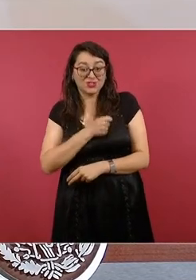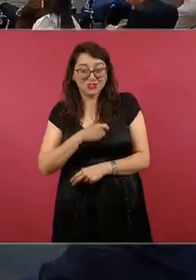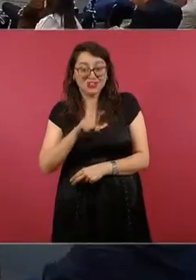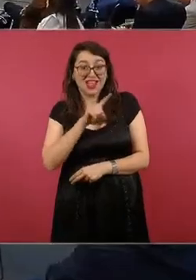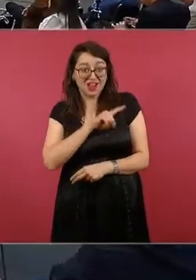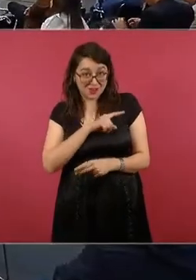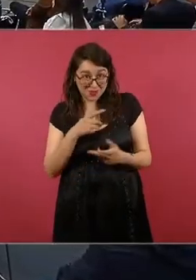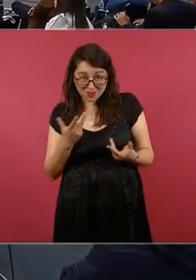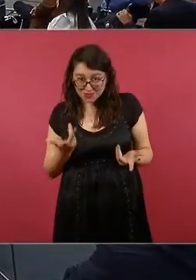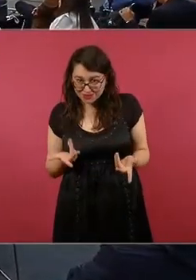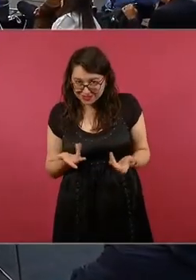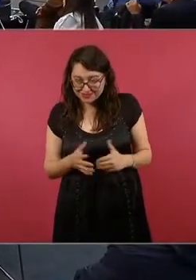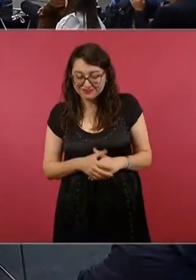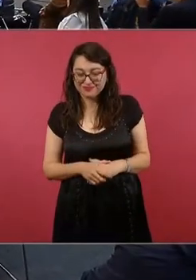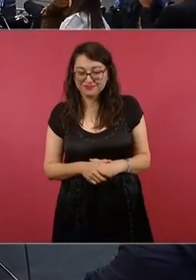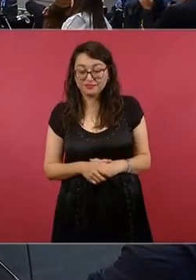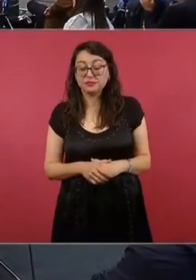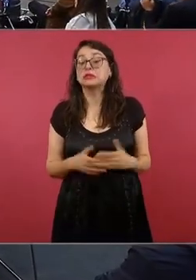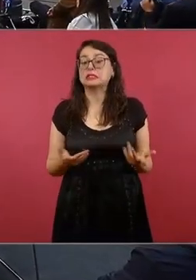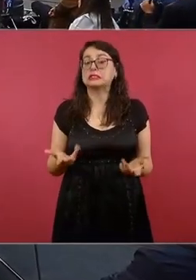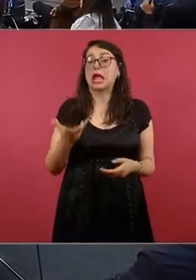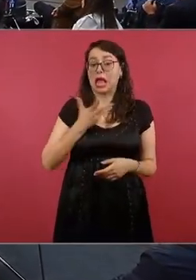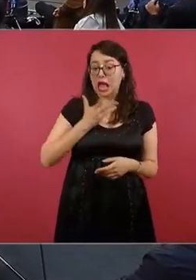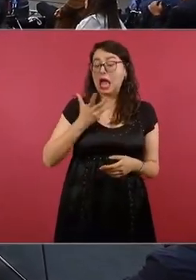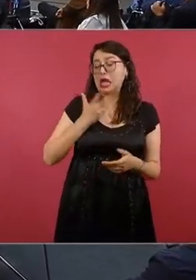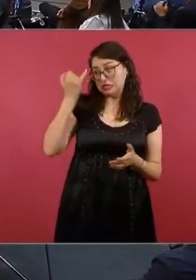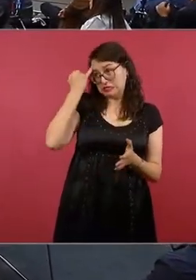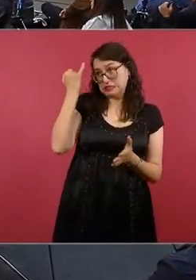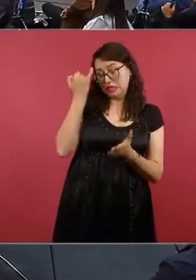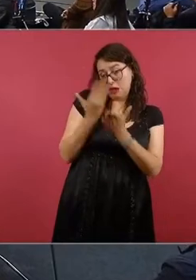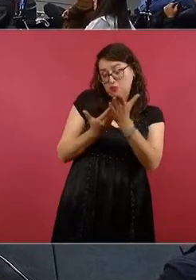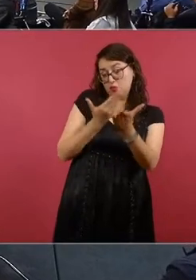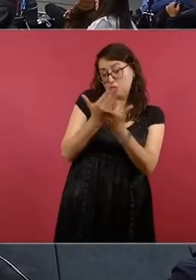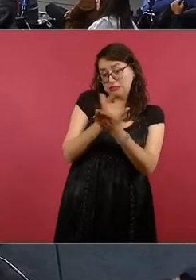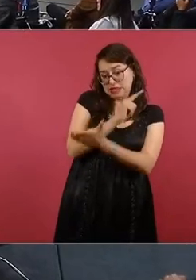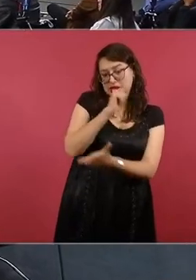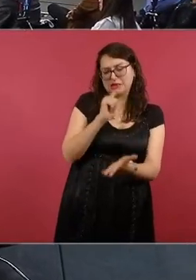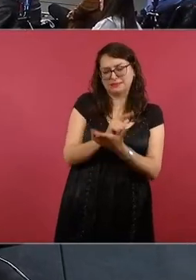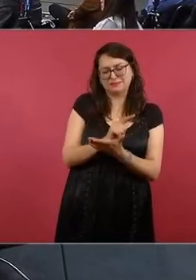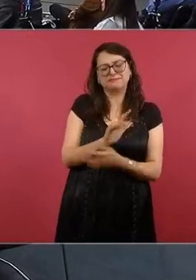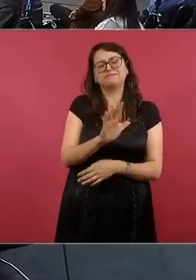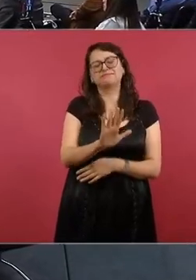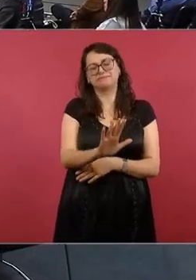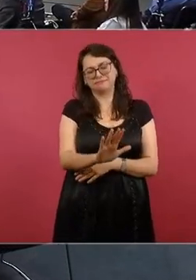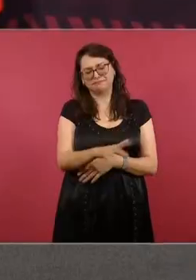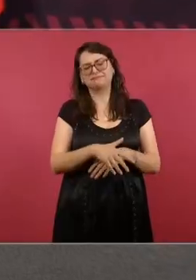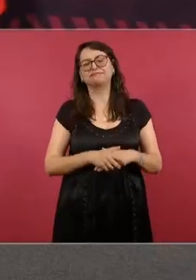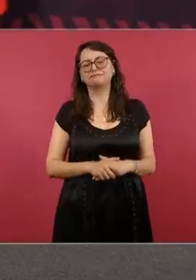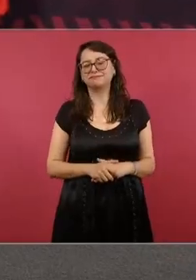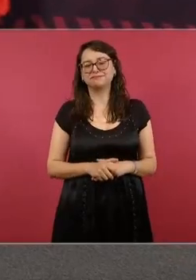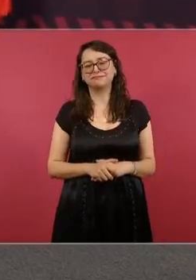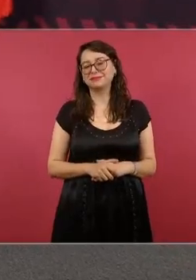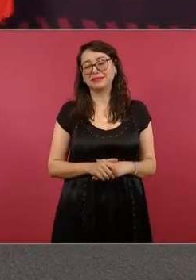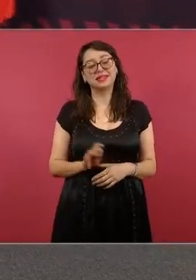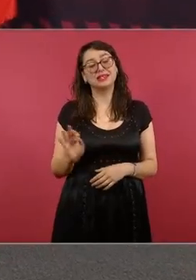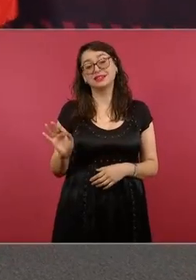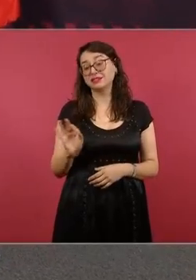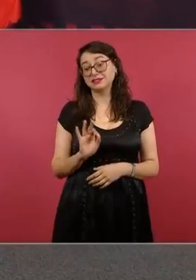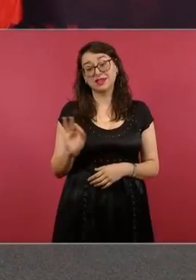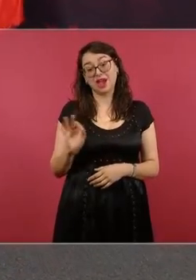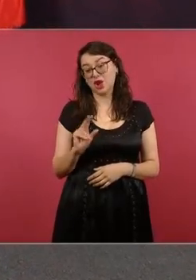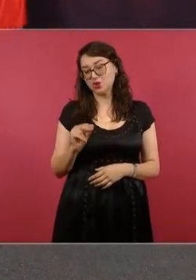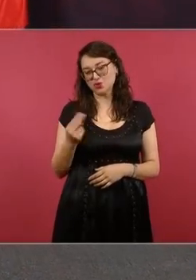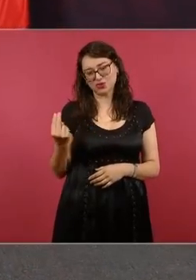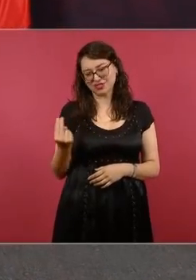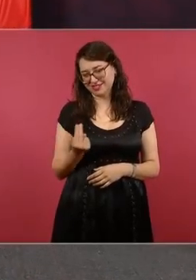una iniciativa, es una iniciativa ciudadana de un asesor que estuvo en el Congreso. Sí, pero a lo mejor no hace falta que nos